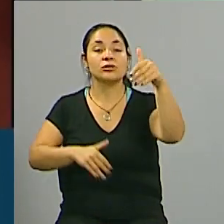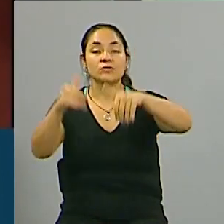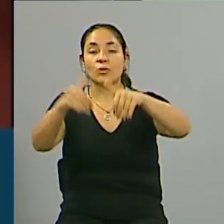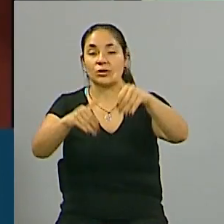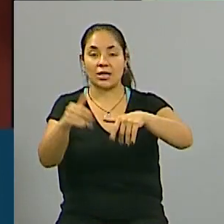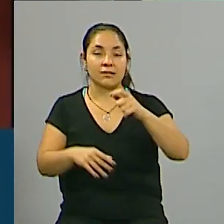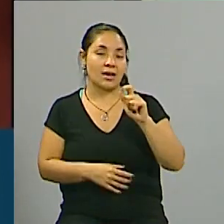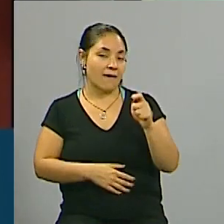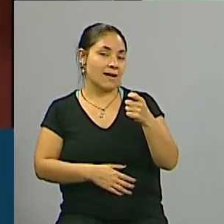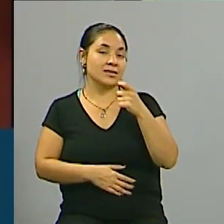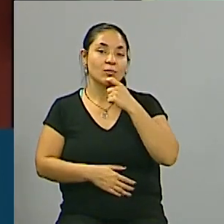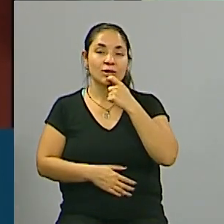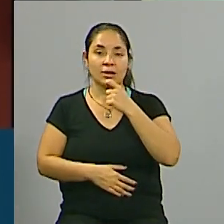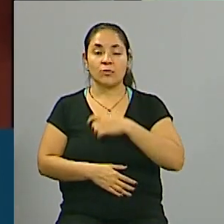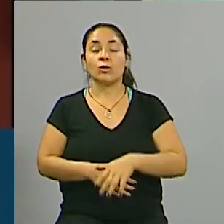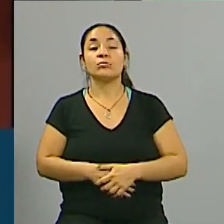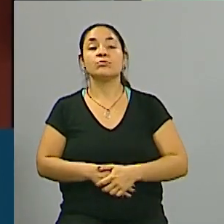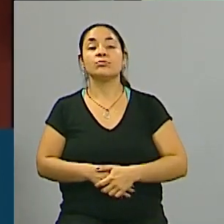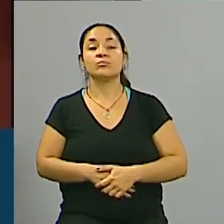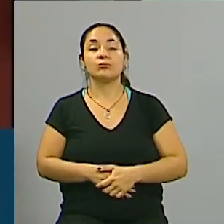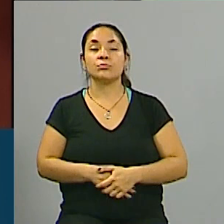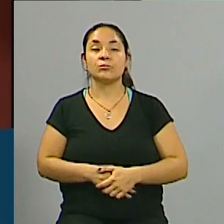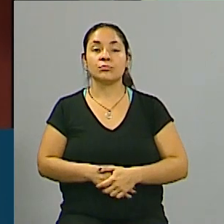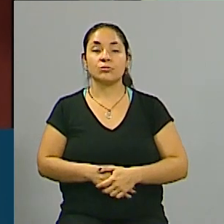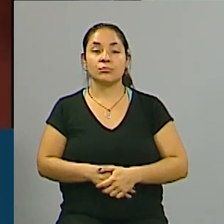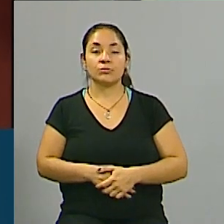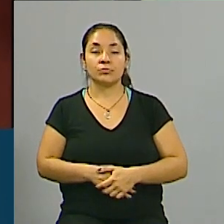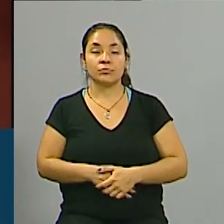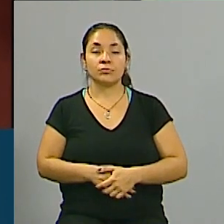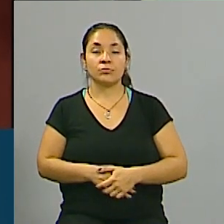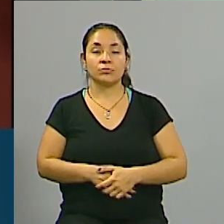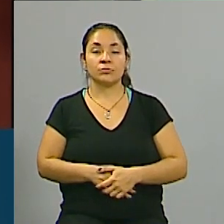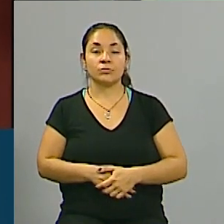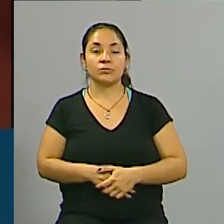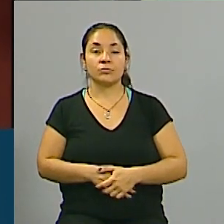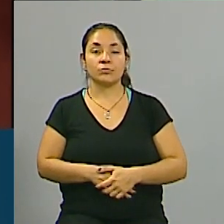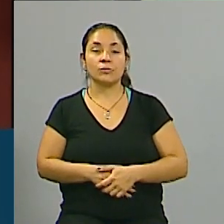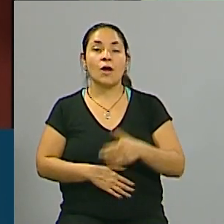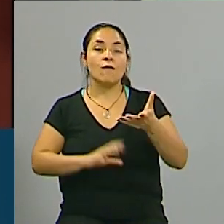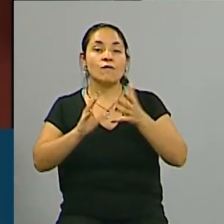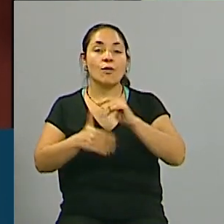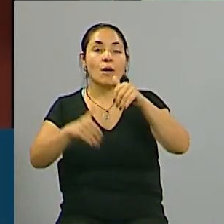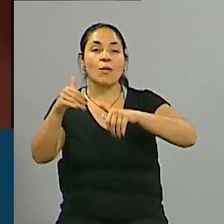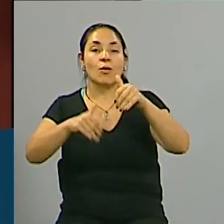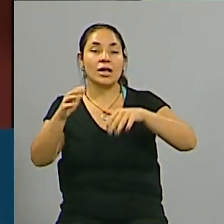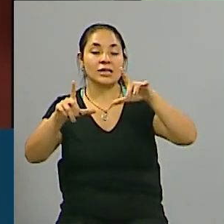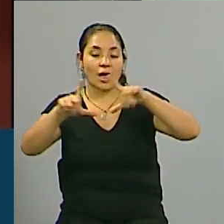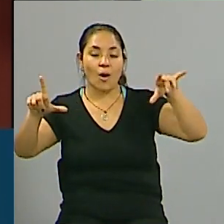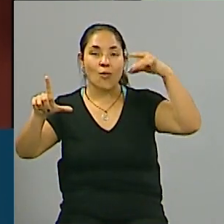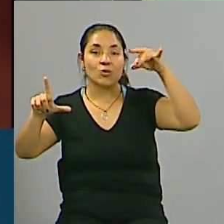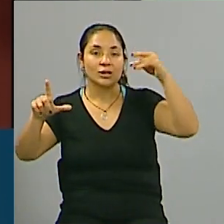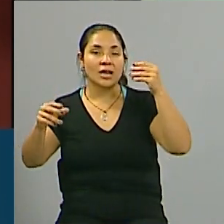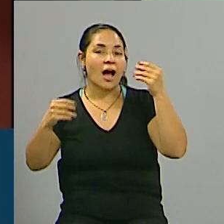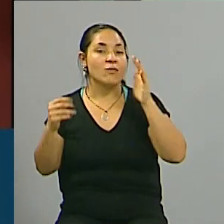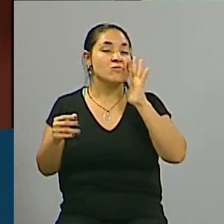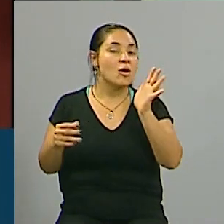Lavalle y todavía no se han interesado mucho y no tienen idea de cómo va a ser el sistema de boleta única? ¿Qué le dirías vos, que también lo estás caminando y